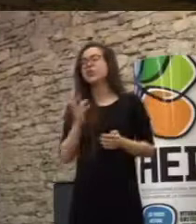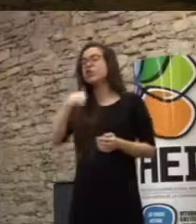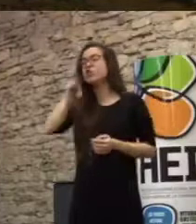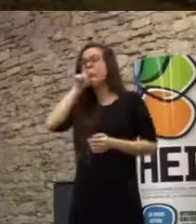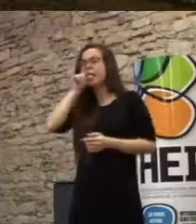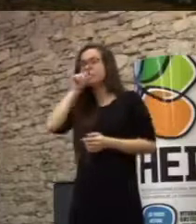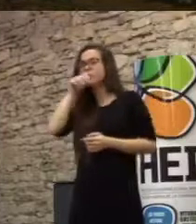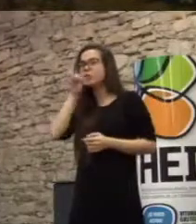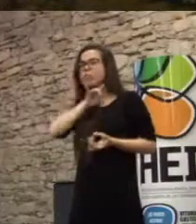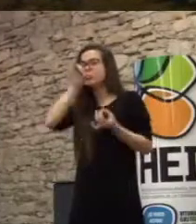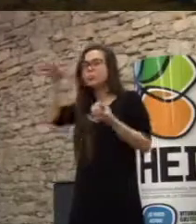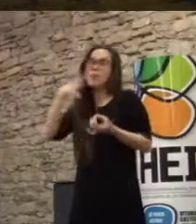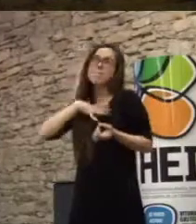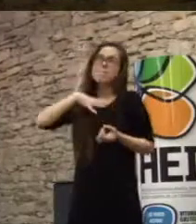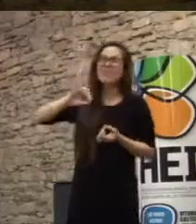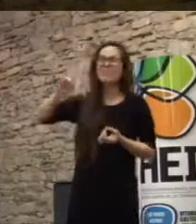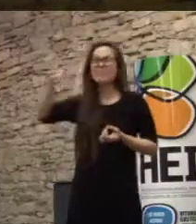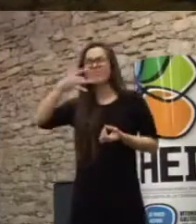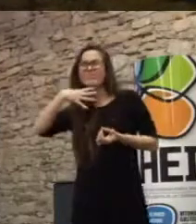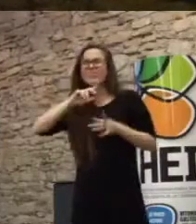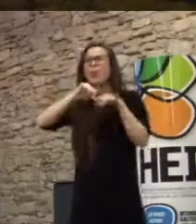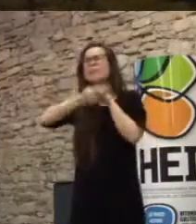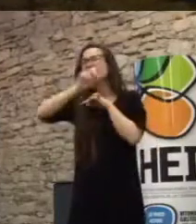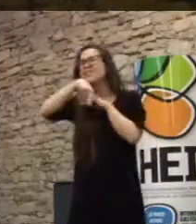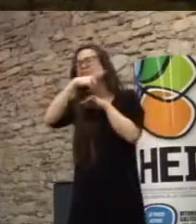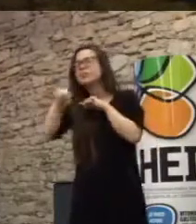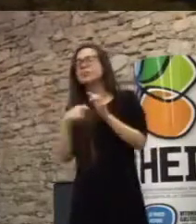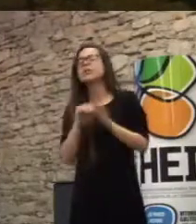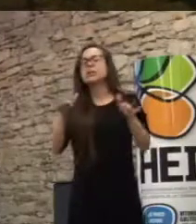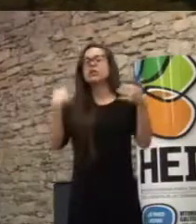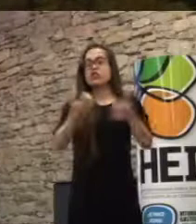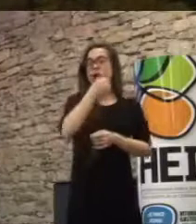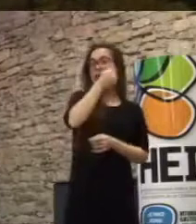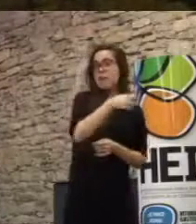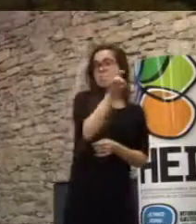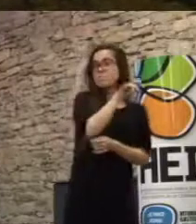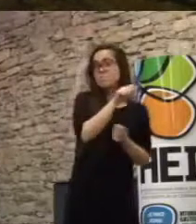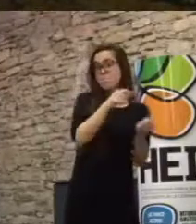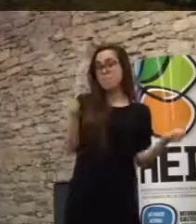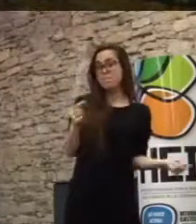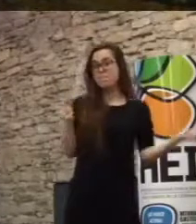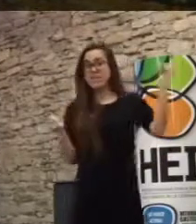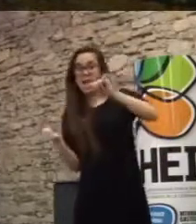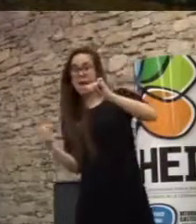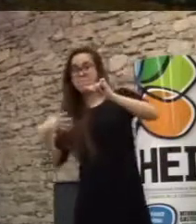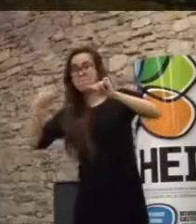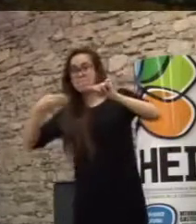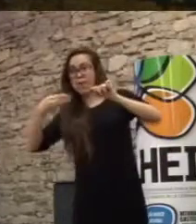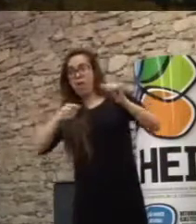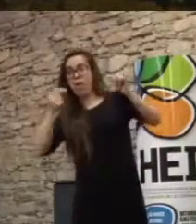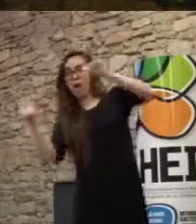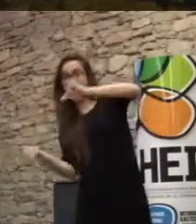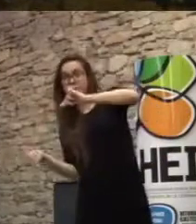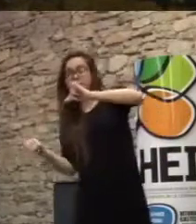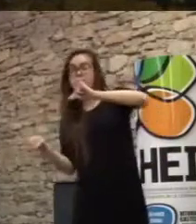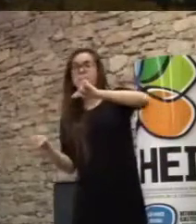y cosas de esas pero un poco limitado entonces qué ocurre porque a lanza un mensaje ve recibe el mensaje quién es el